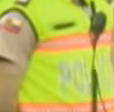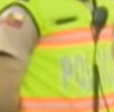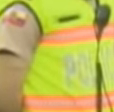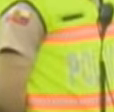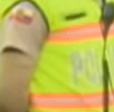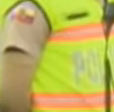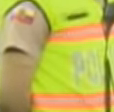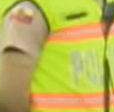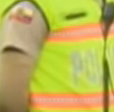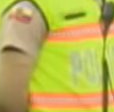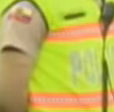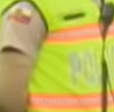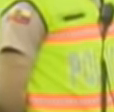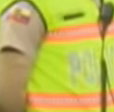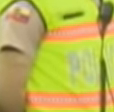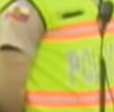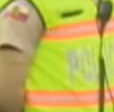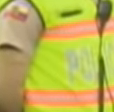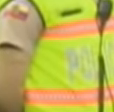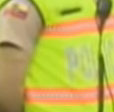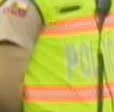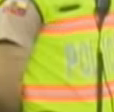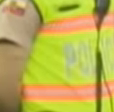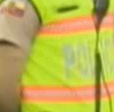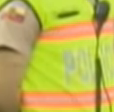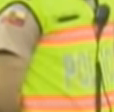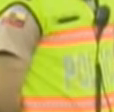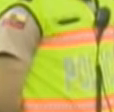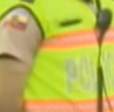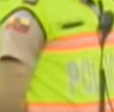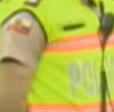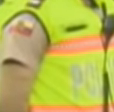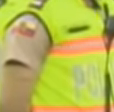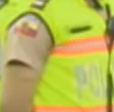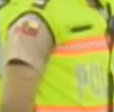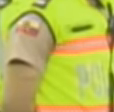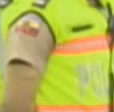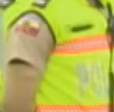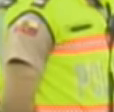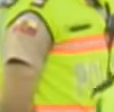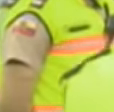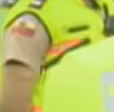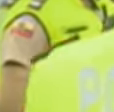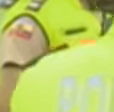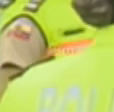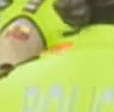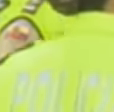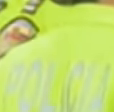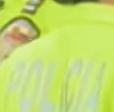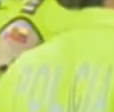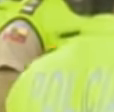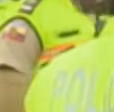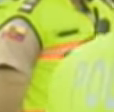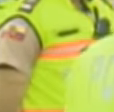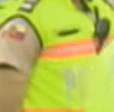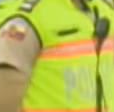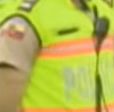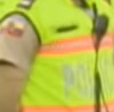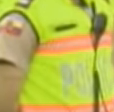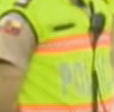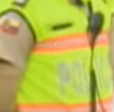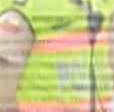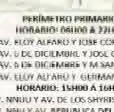quinteros vamos a garantizar el funcionamiento de la ecovía antes durante y después del partido va a estar funcionando todo el tiempo